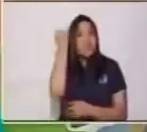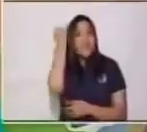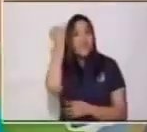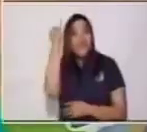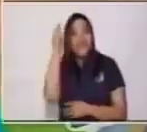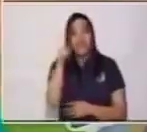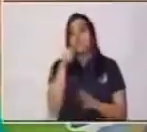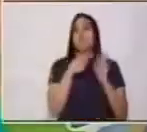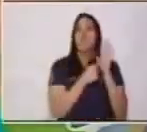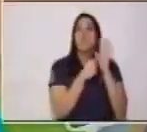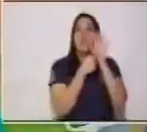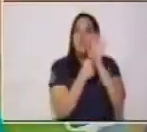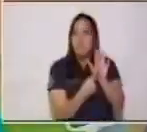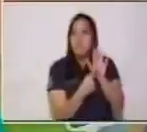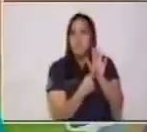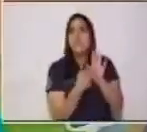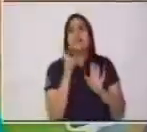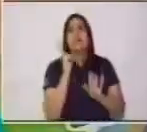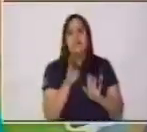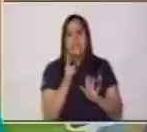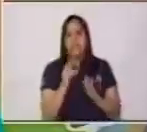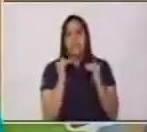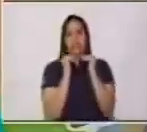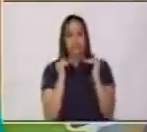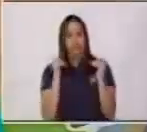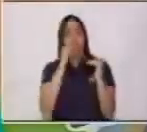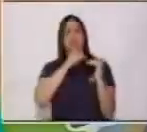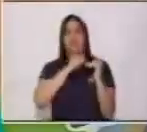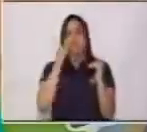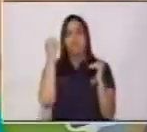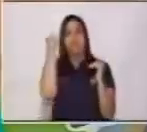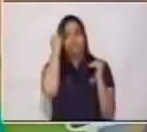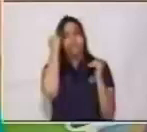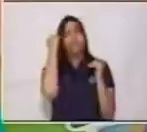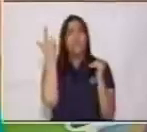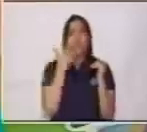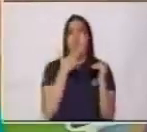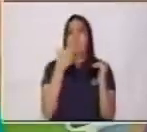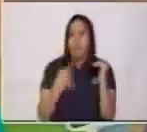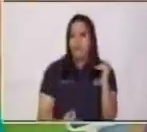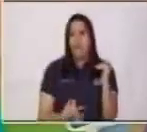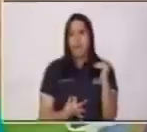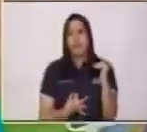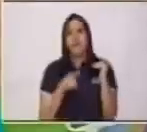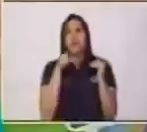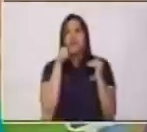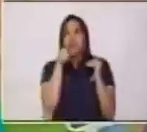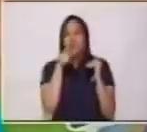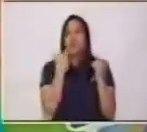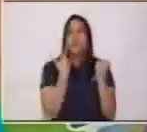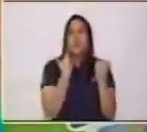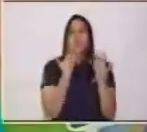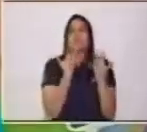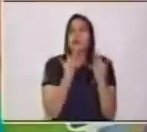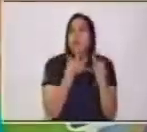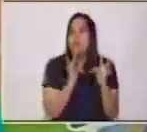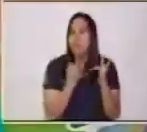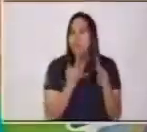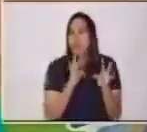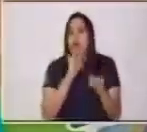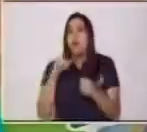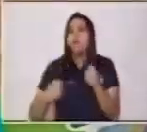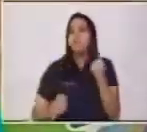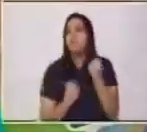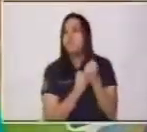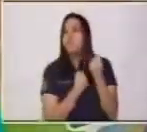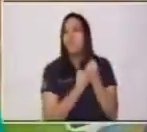exponer, siempre con una base tanto lógica como real, vas a intentar o busca esta trama apoyar